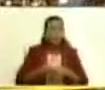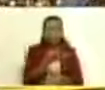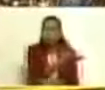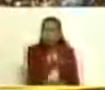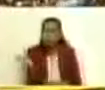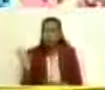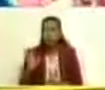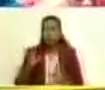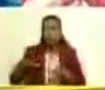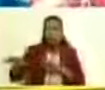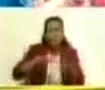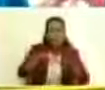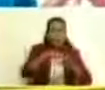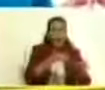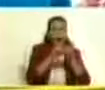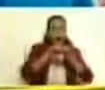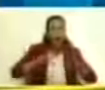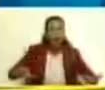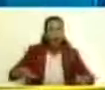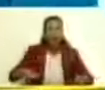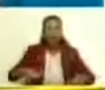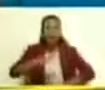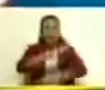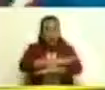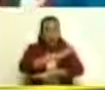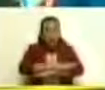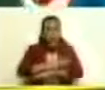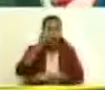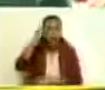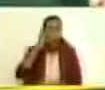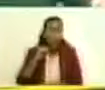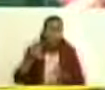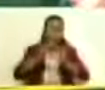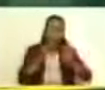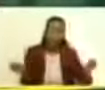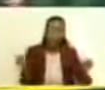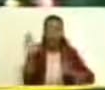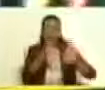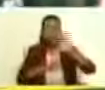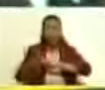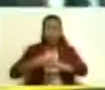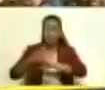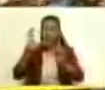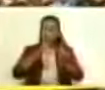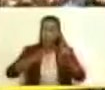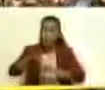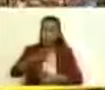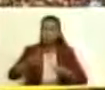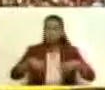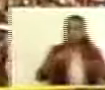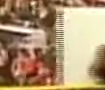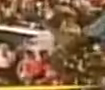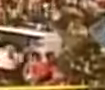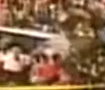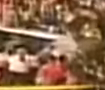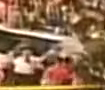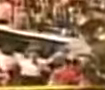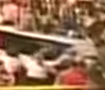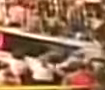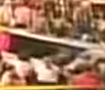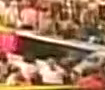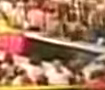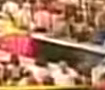de un modelo exportador y la expansión de la doctrina bolivariana en el campo de la educación, la ciencia, la cultura y la ecología para